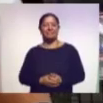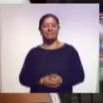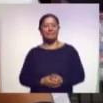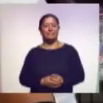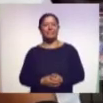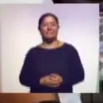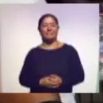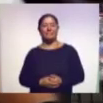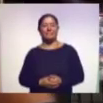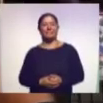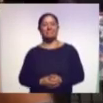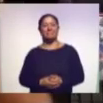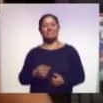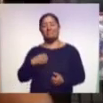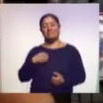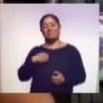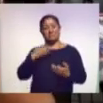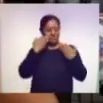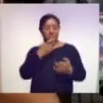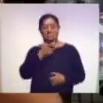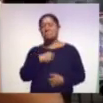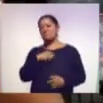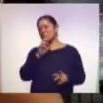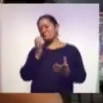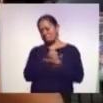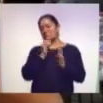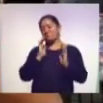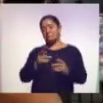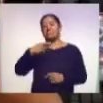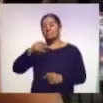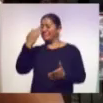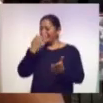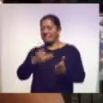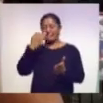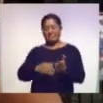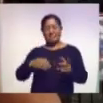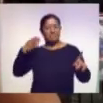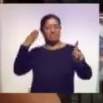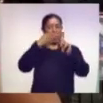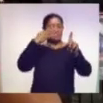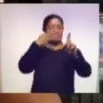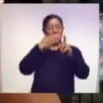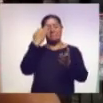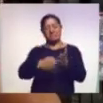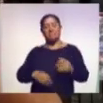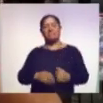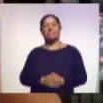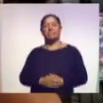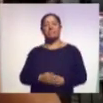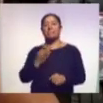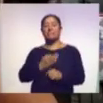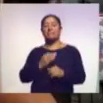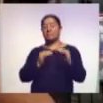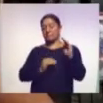pequeño logro, más no el objetivo, ¿no? O sea, como tal es un logro, un pequeño escalón, pero para